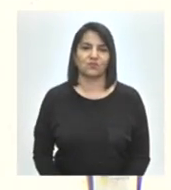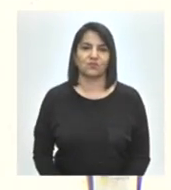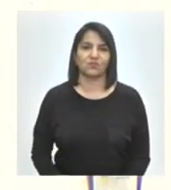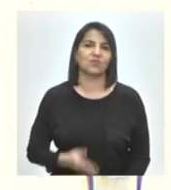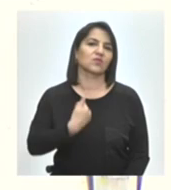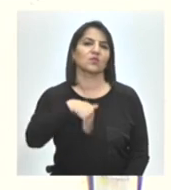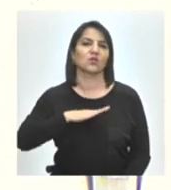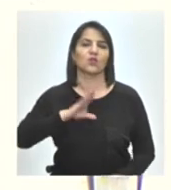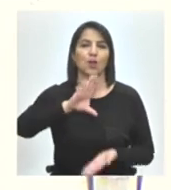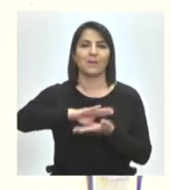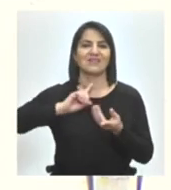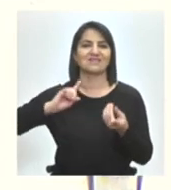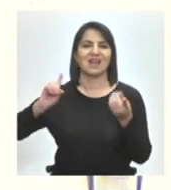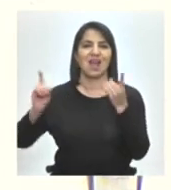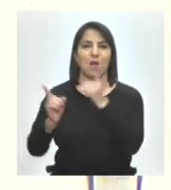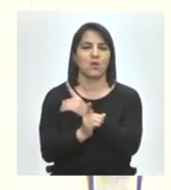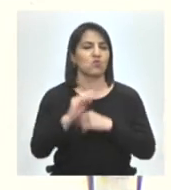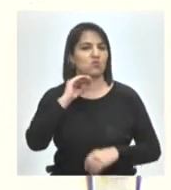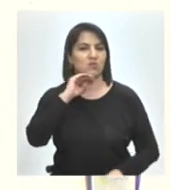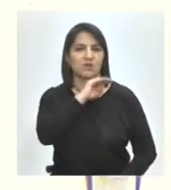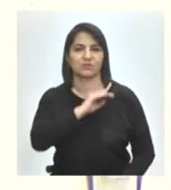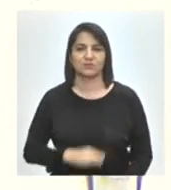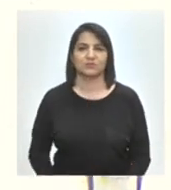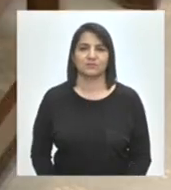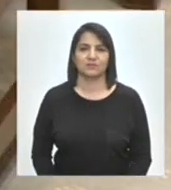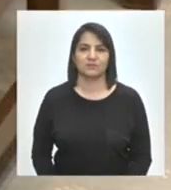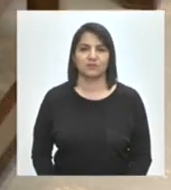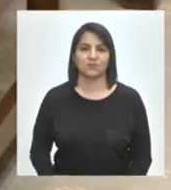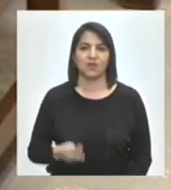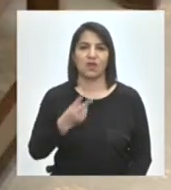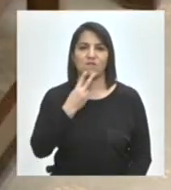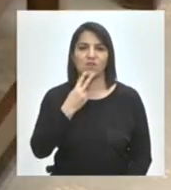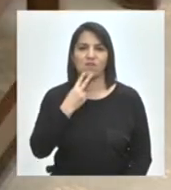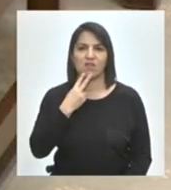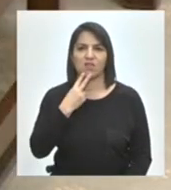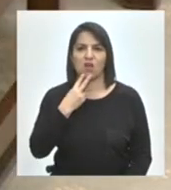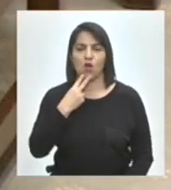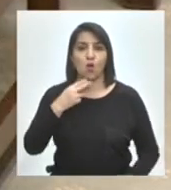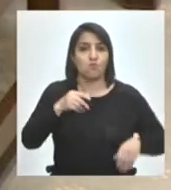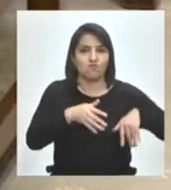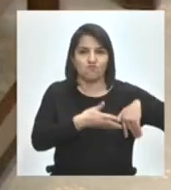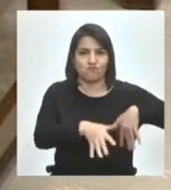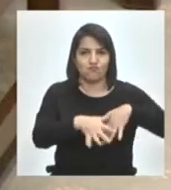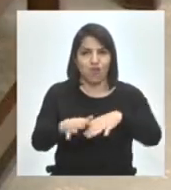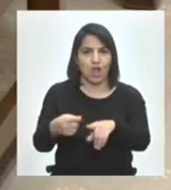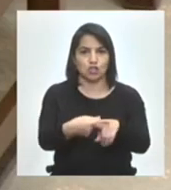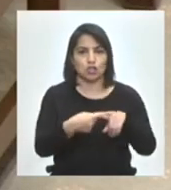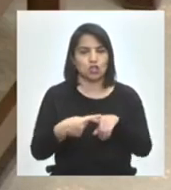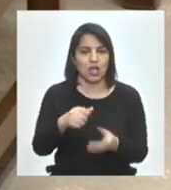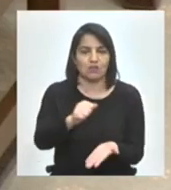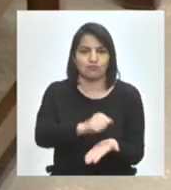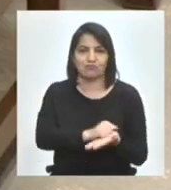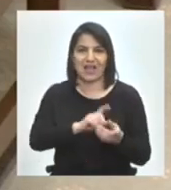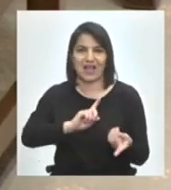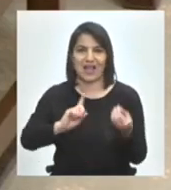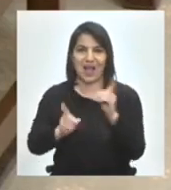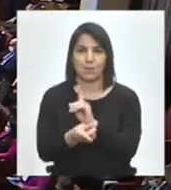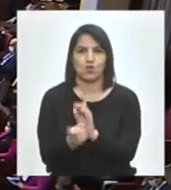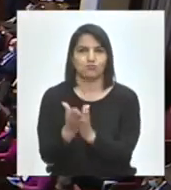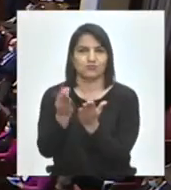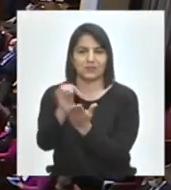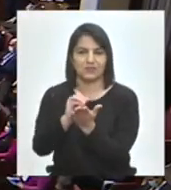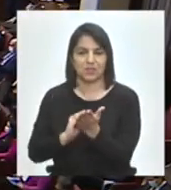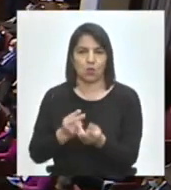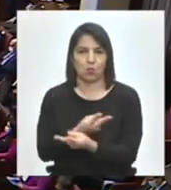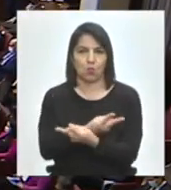Nuestro país ha cambiado aceleradamente, habiendo vivido un estallido social que reconfiguró la agenda pública de la mano de un